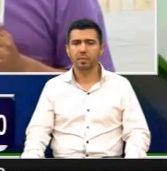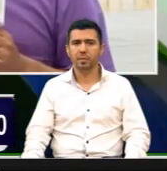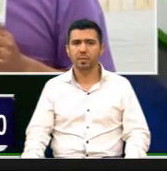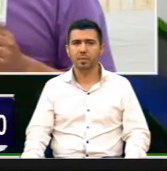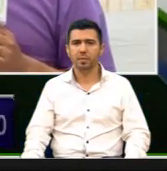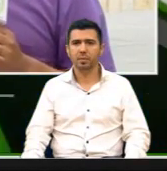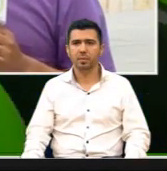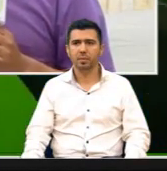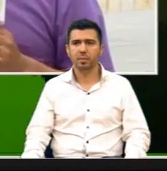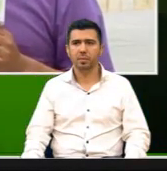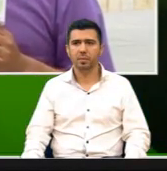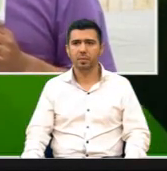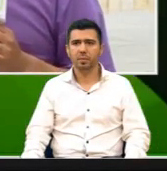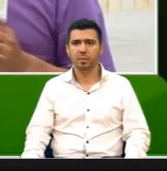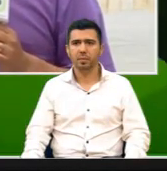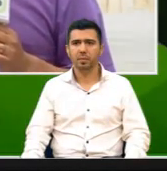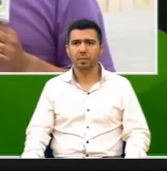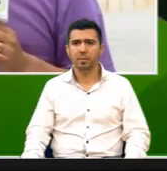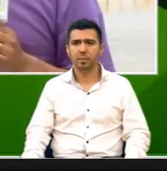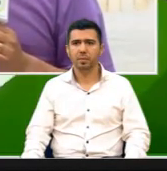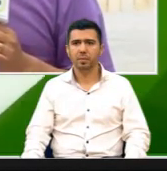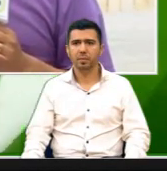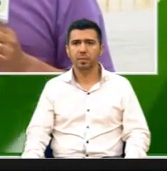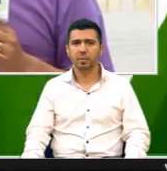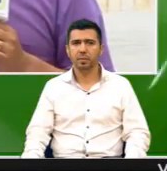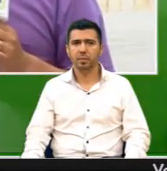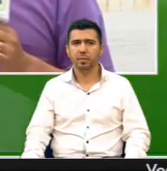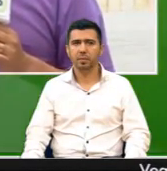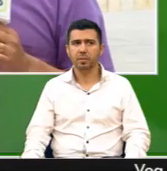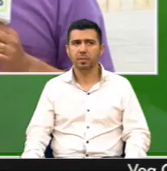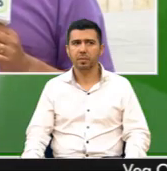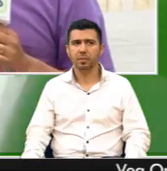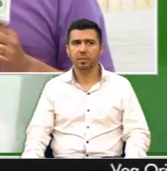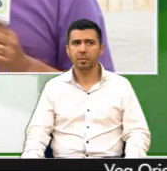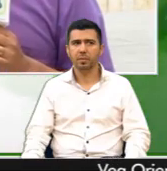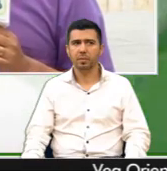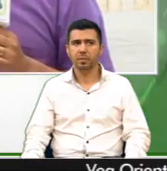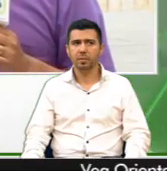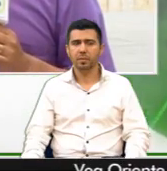la administración municipal, sobre todo por la falta de inversión en